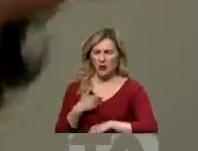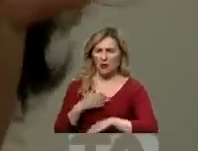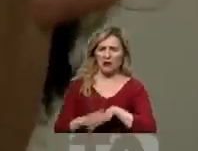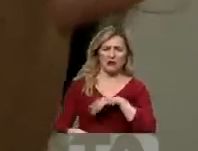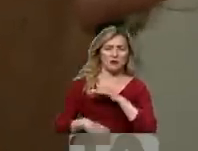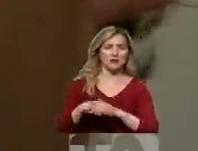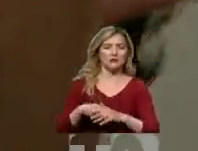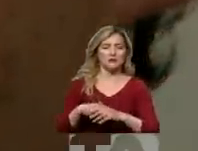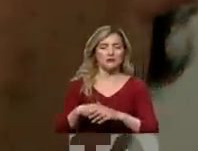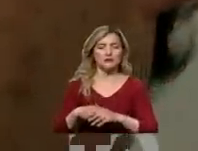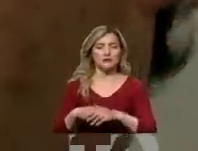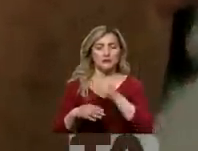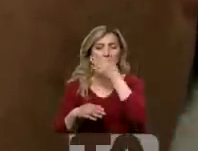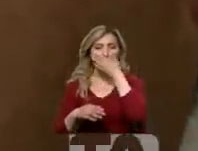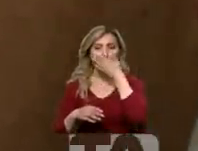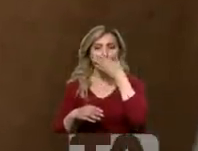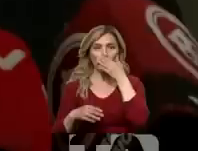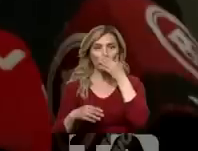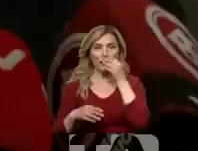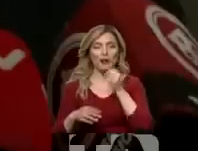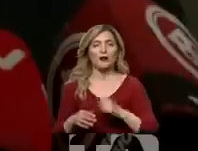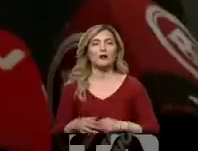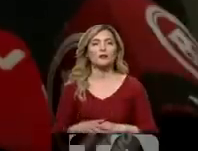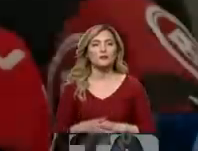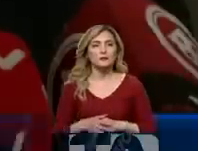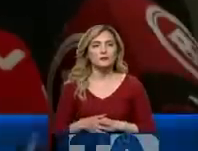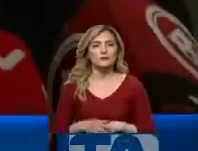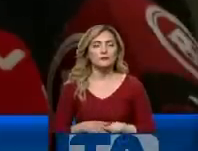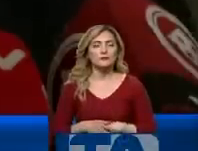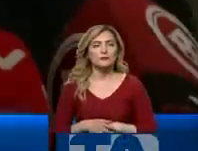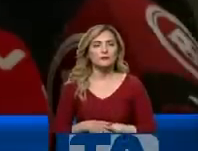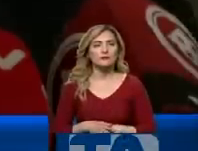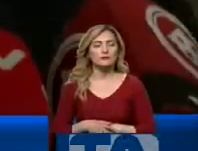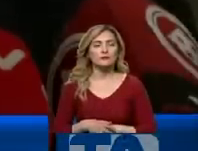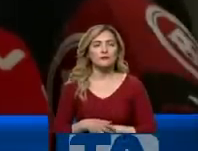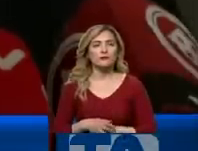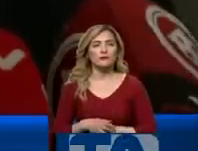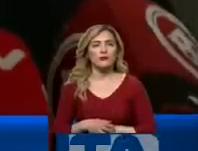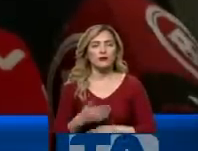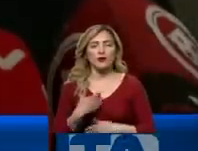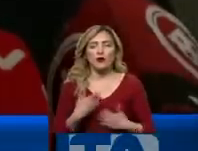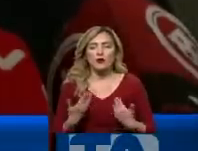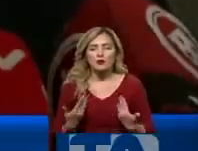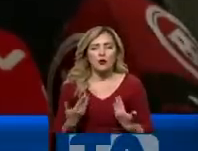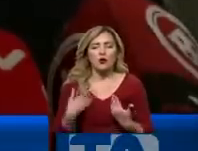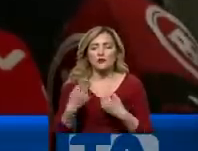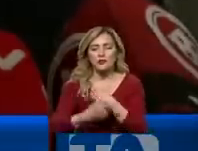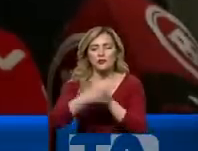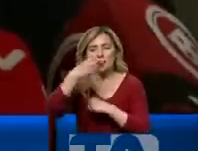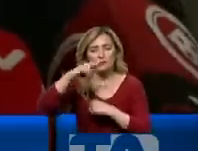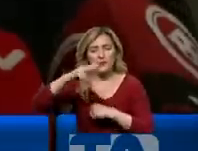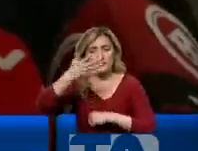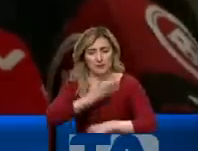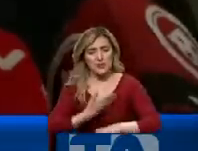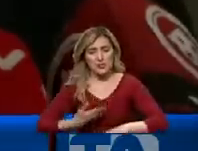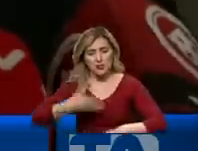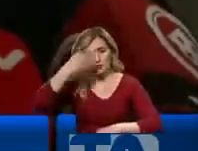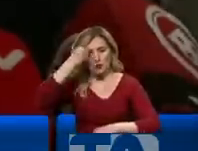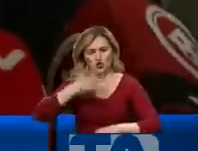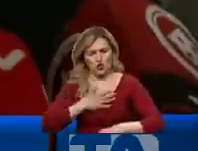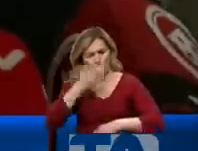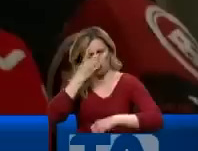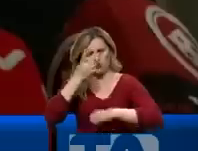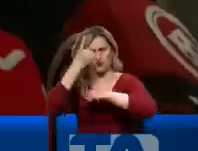enumerando fallos en contra del correísmo. No hubiese sentenciado a Jorge Glass. No hubiese sentenciado a Carlos